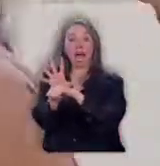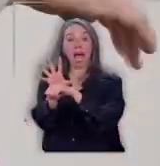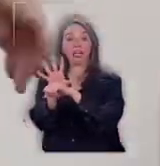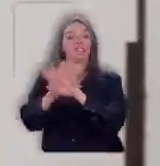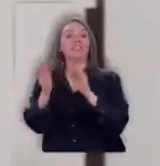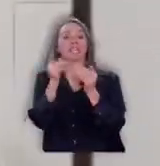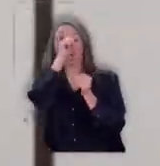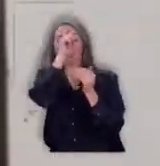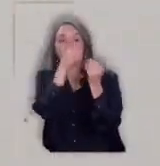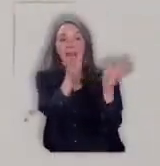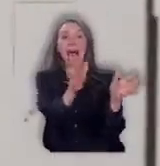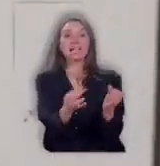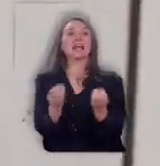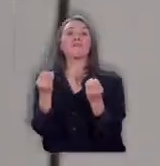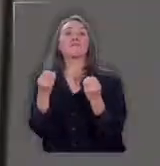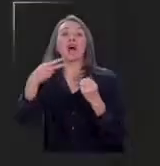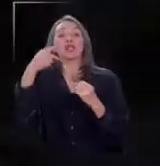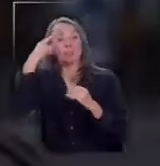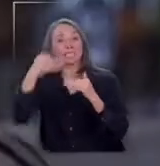se